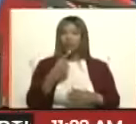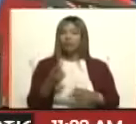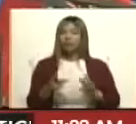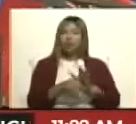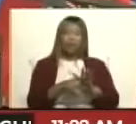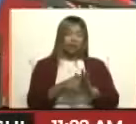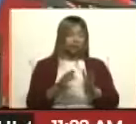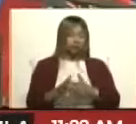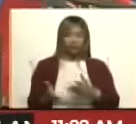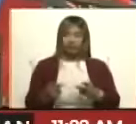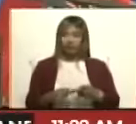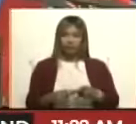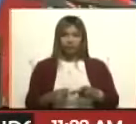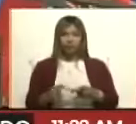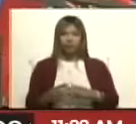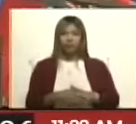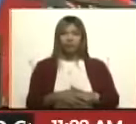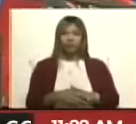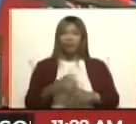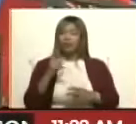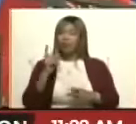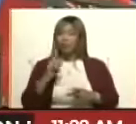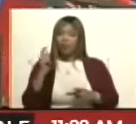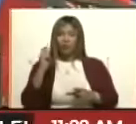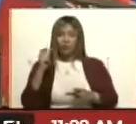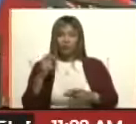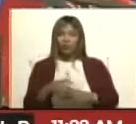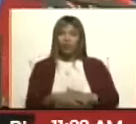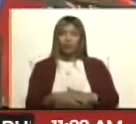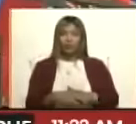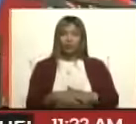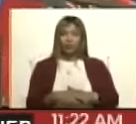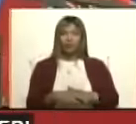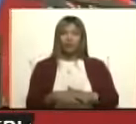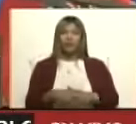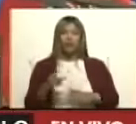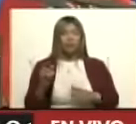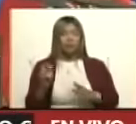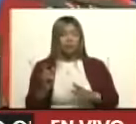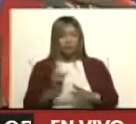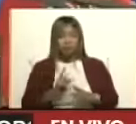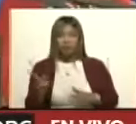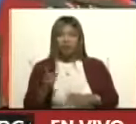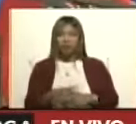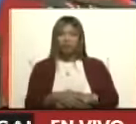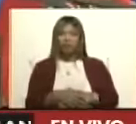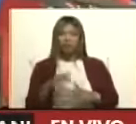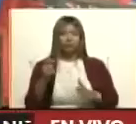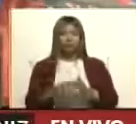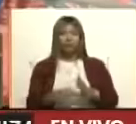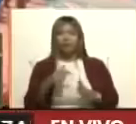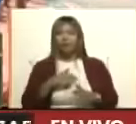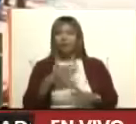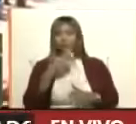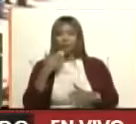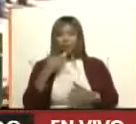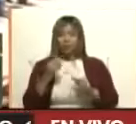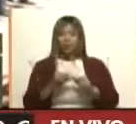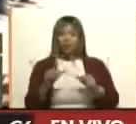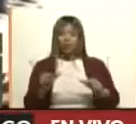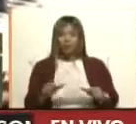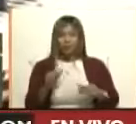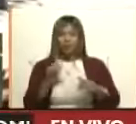legalidad, ni de constitucionalidad, y menos al mejor